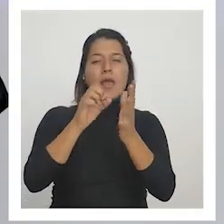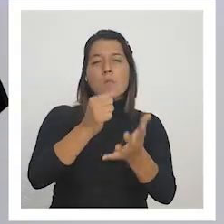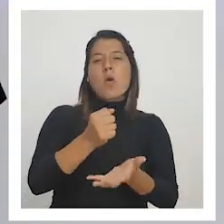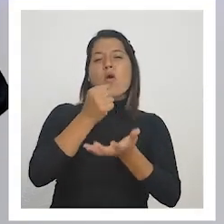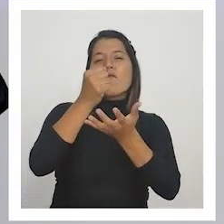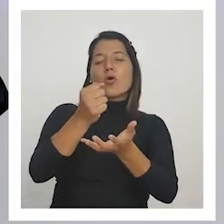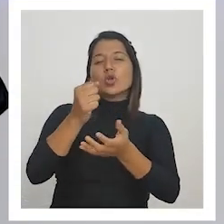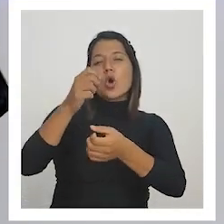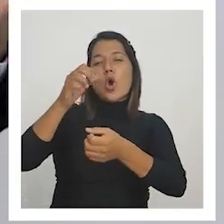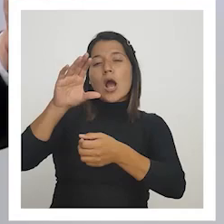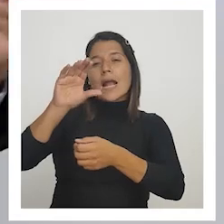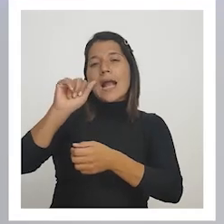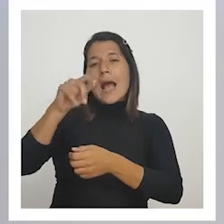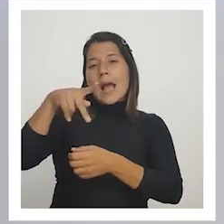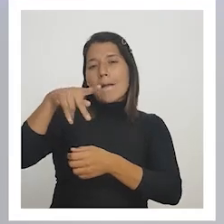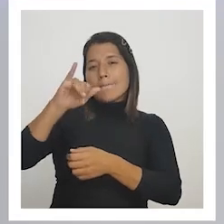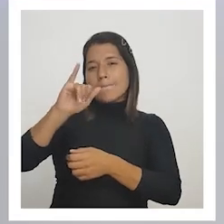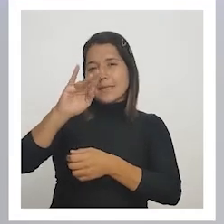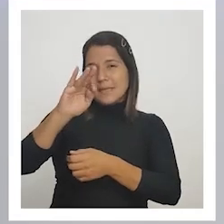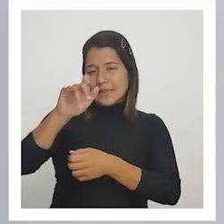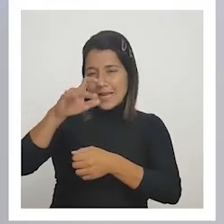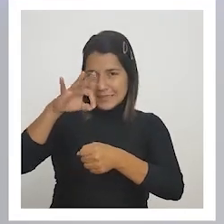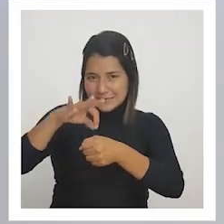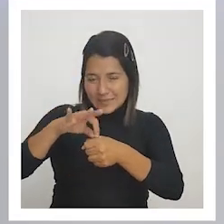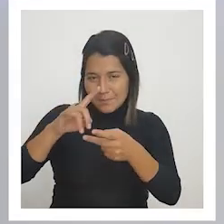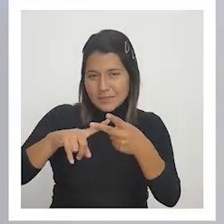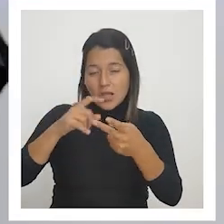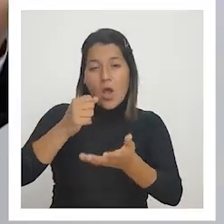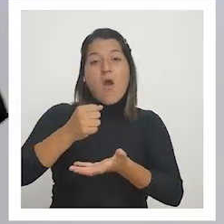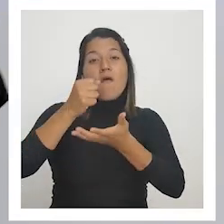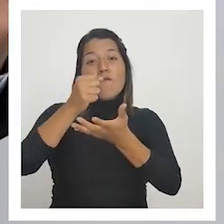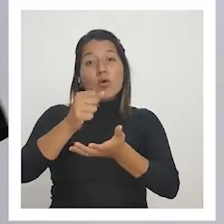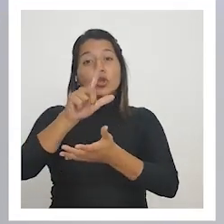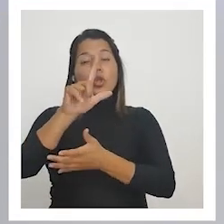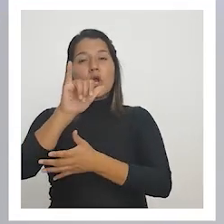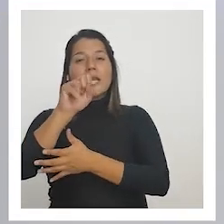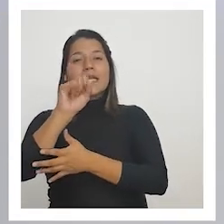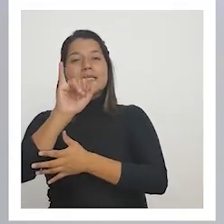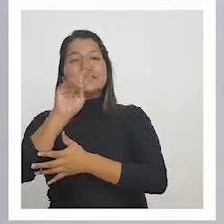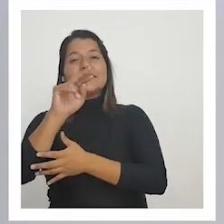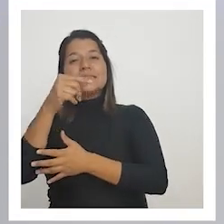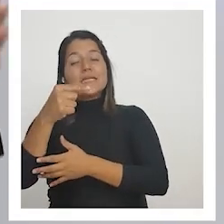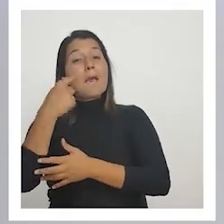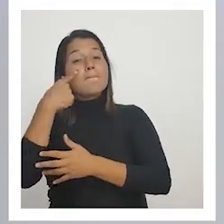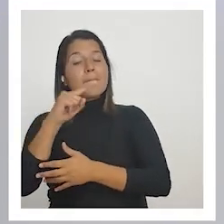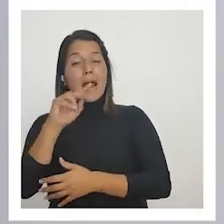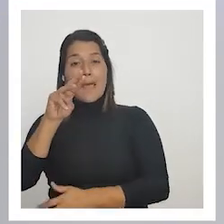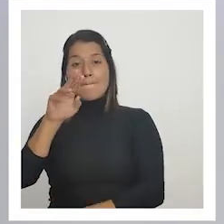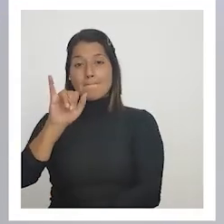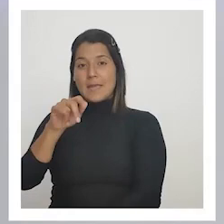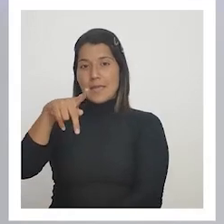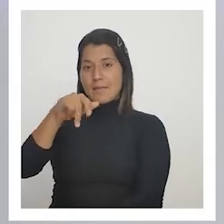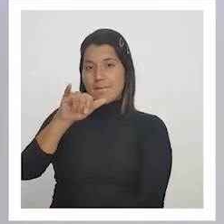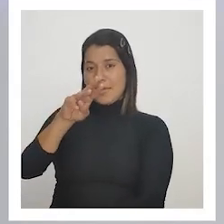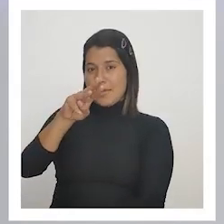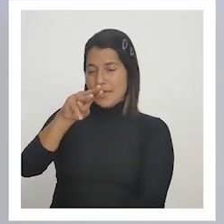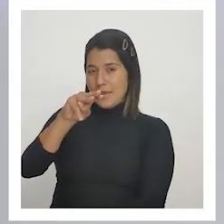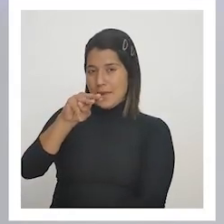fondos vinculados al leasing para el sector de las MIPYMES. O sea, hay una serie de productos financieros que en el marco de la ley